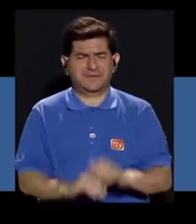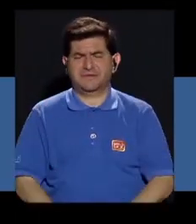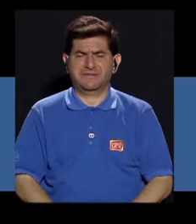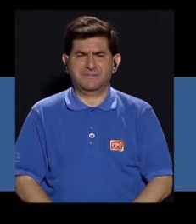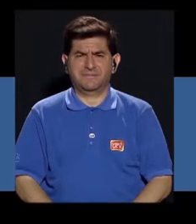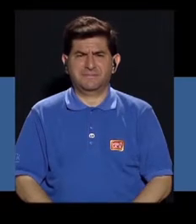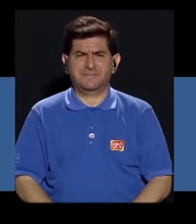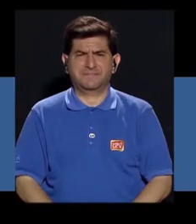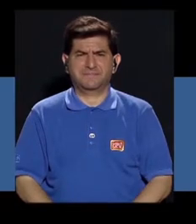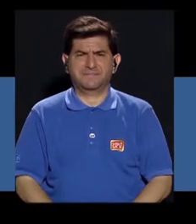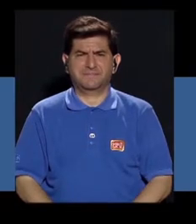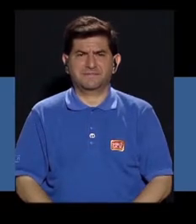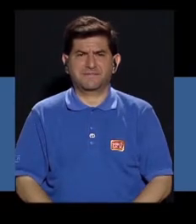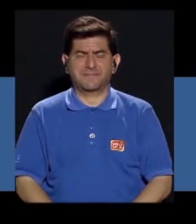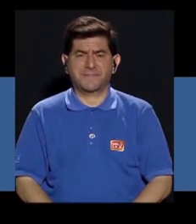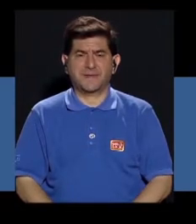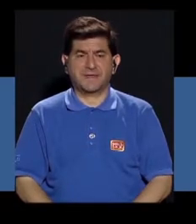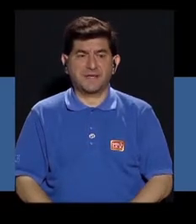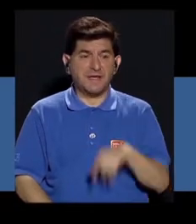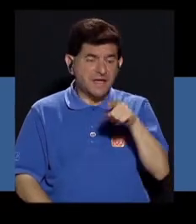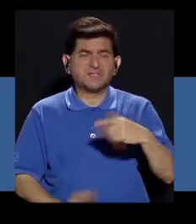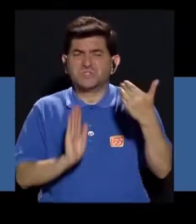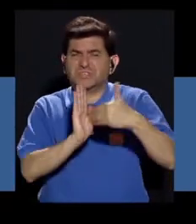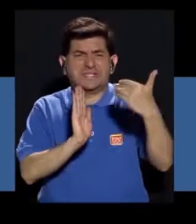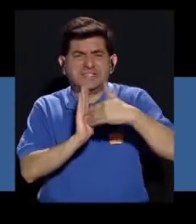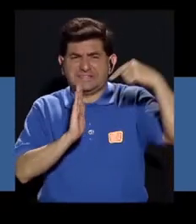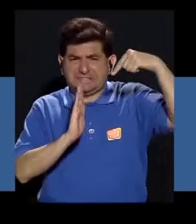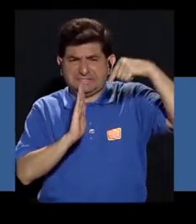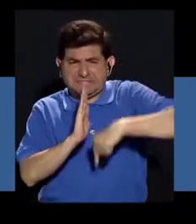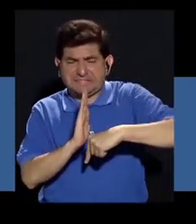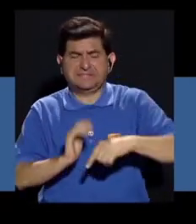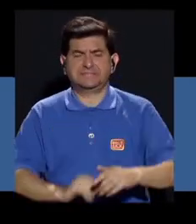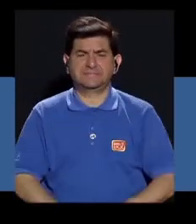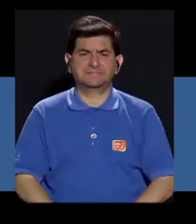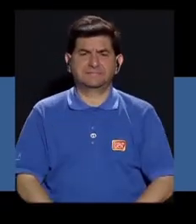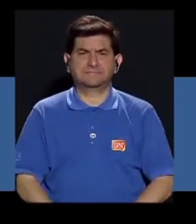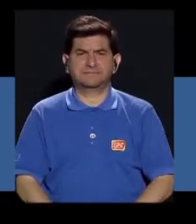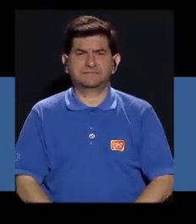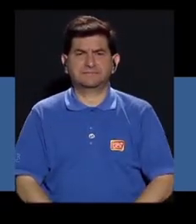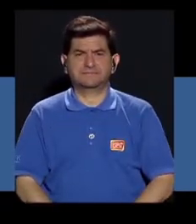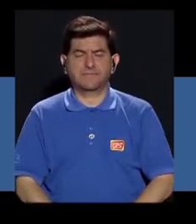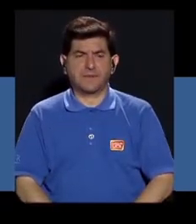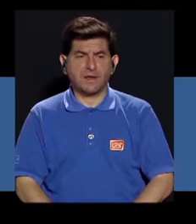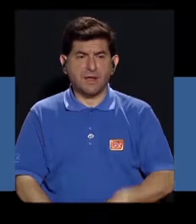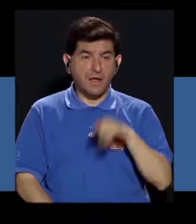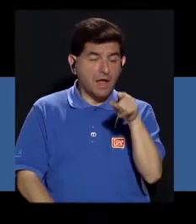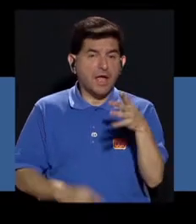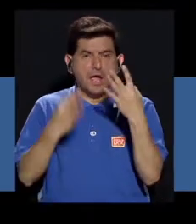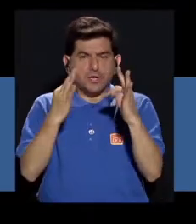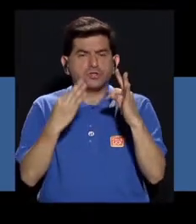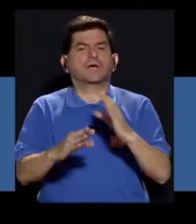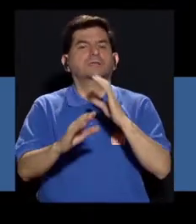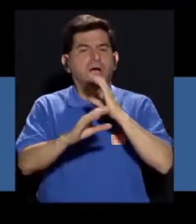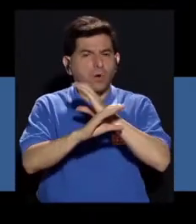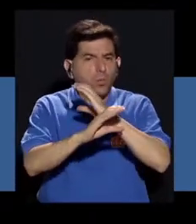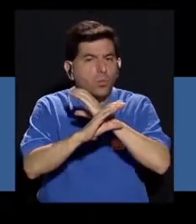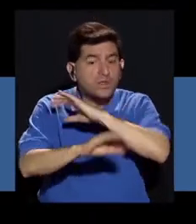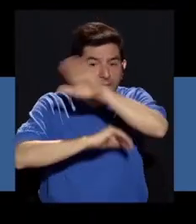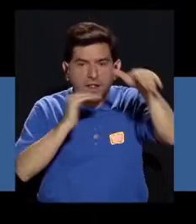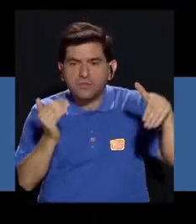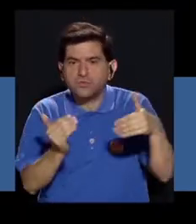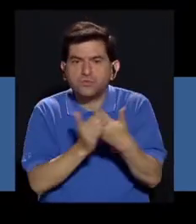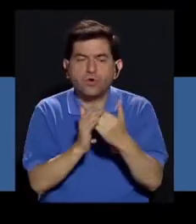porque los va a llevar a hundirlos prácticamente. Entonces, que tengan más bien mucho cuidado con